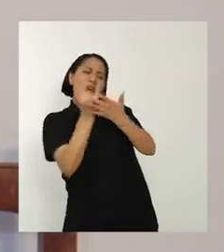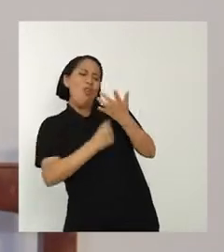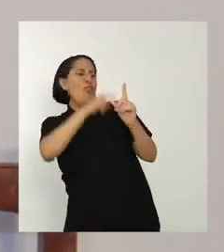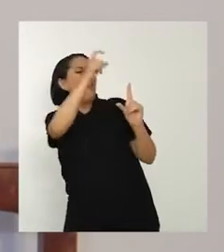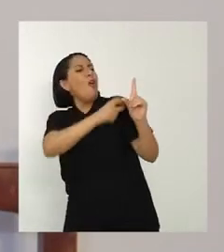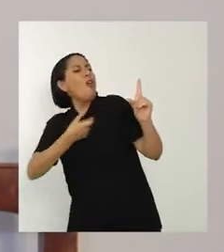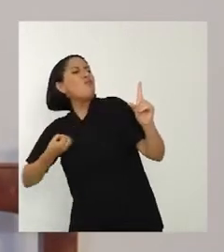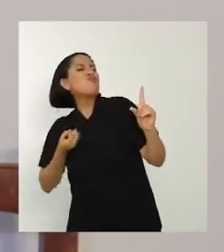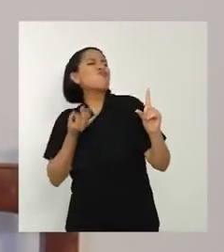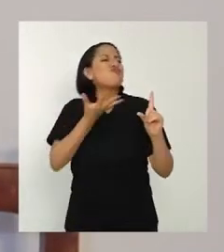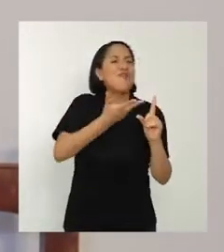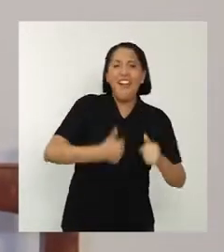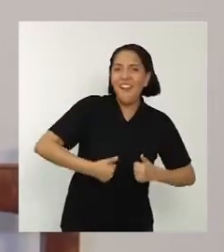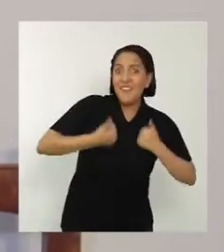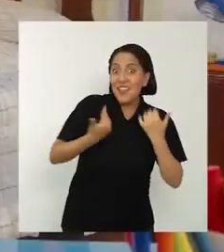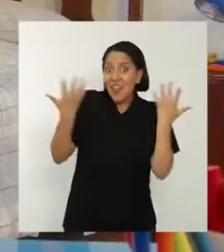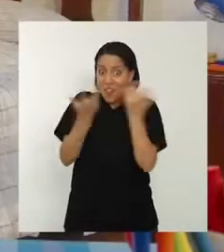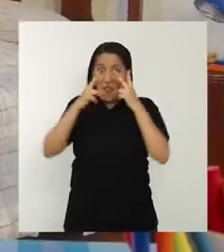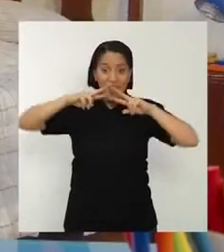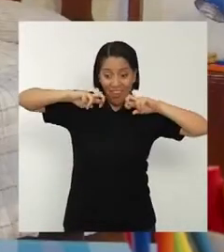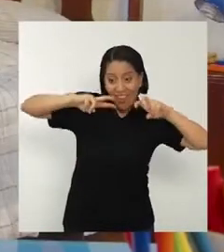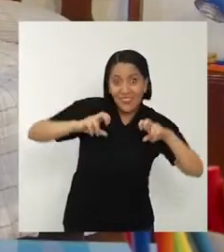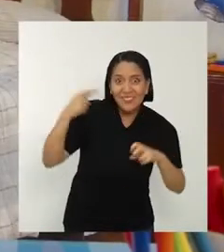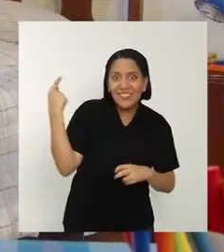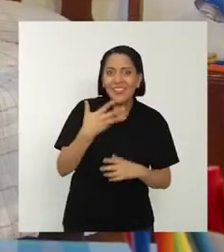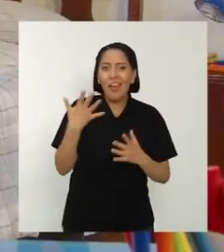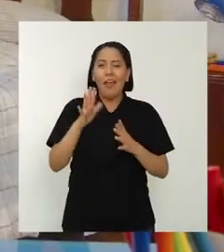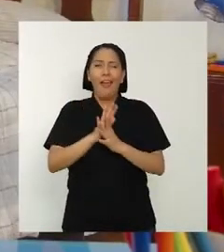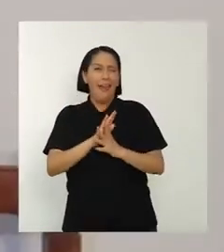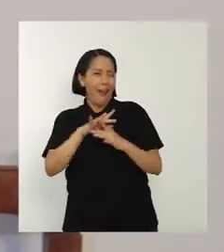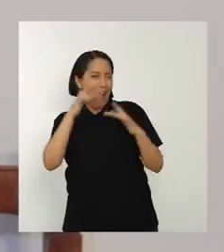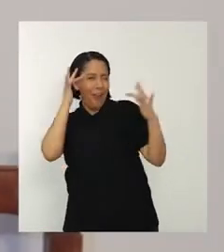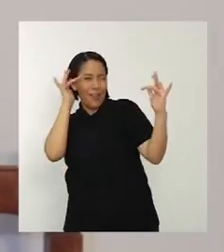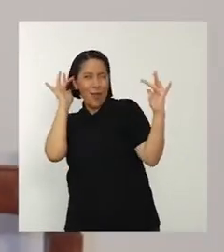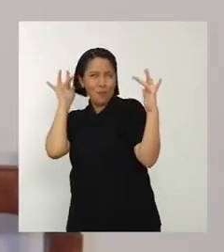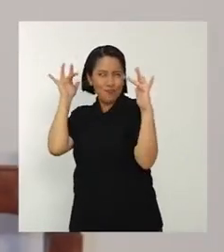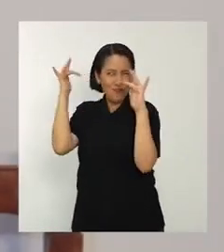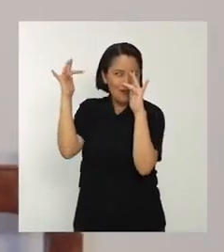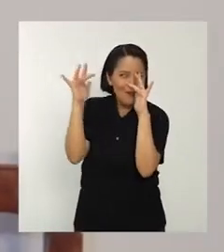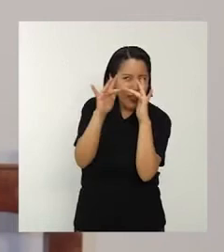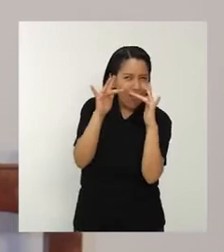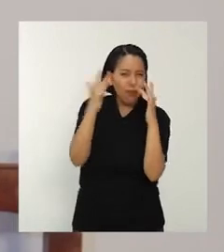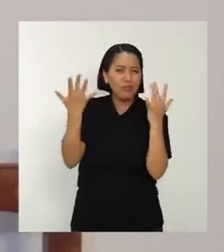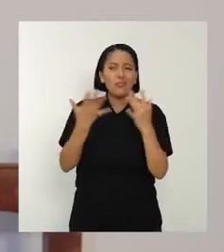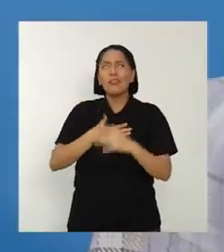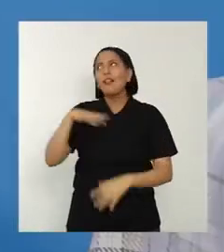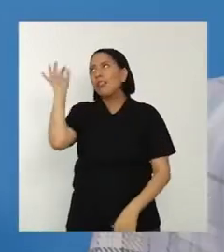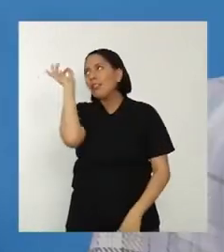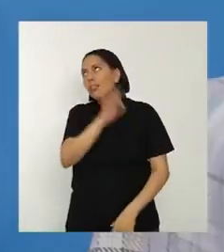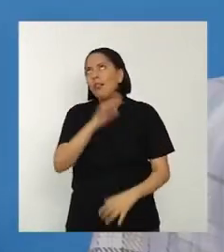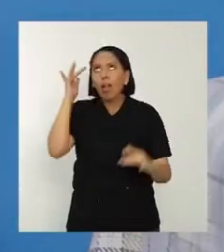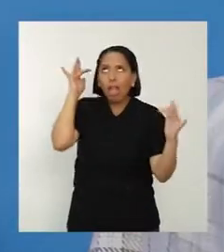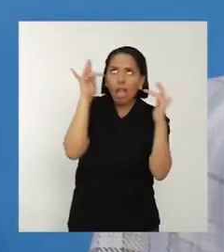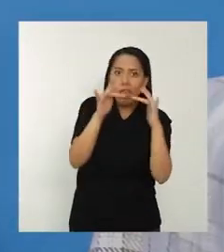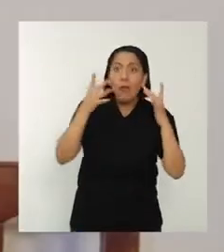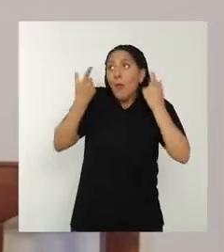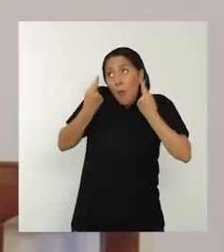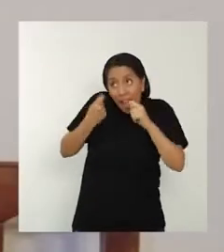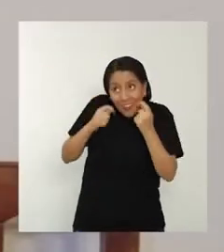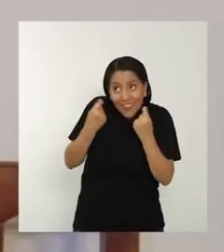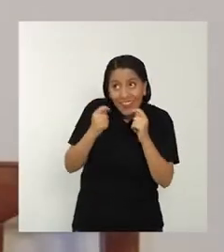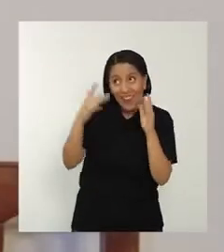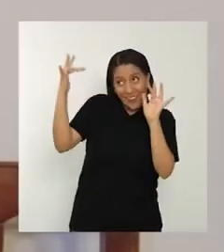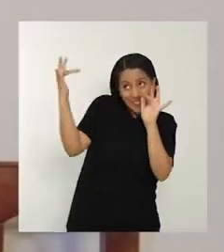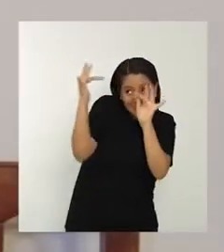a todos los dibujos que haga. Entonces exploremos juntos. ¿Estás pensando lo mismo que yo? Ray, nunca pensamos lo mismo.